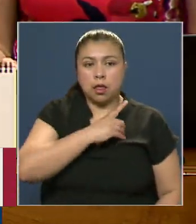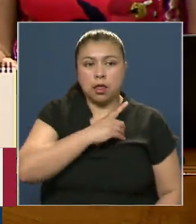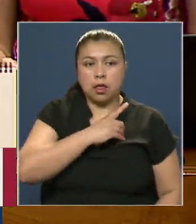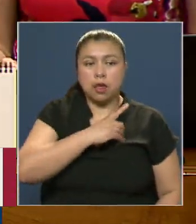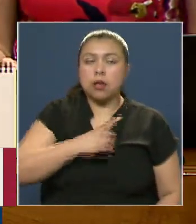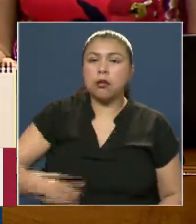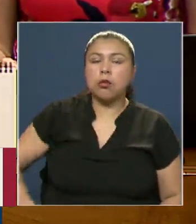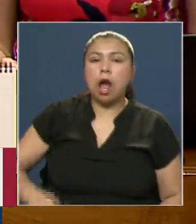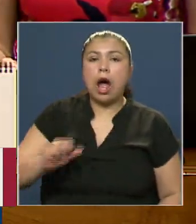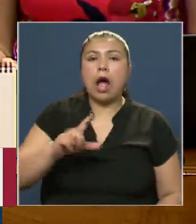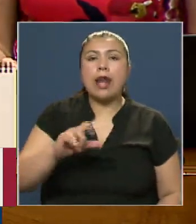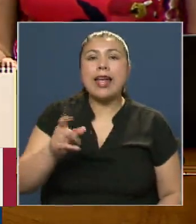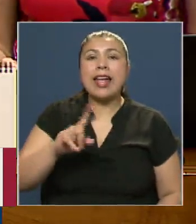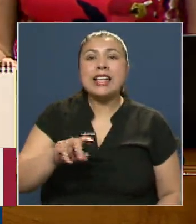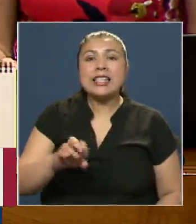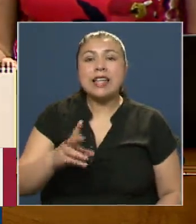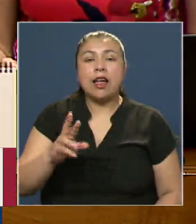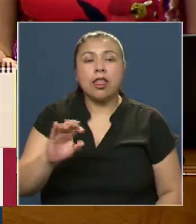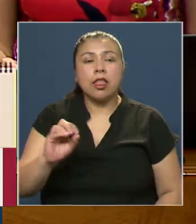Diputado Alessandri, don Jorge.